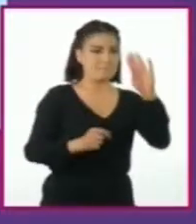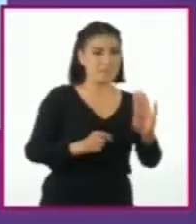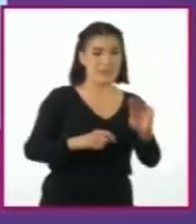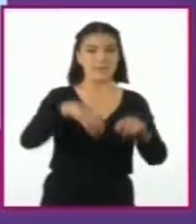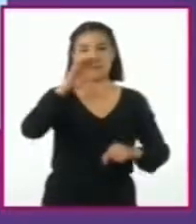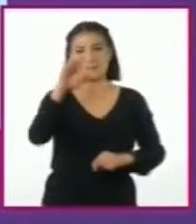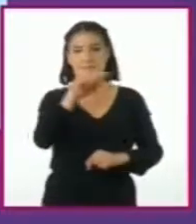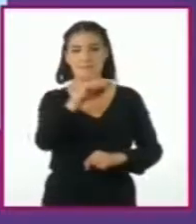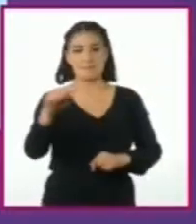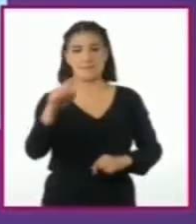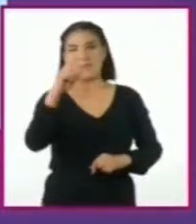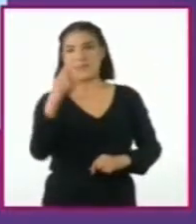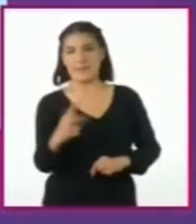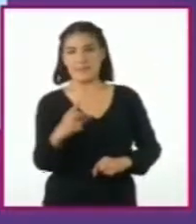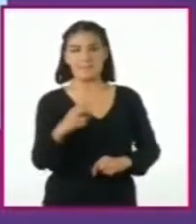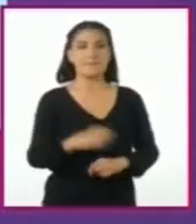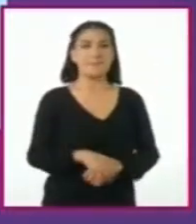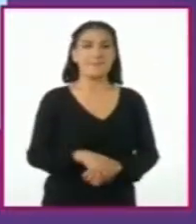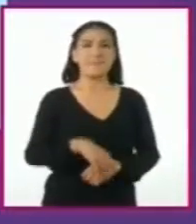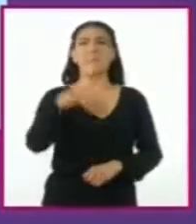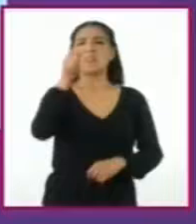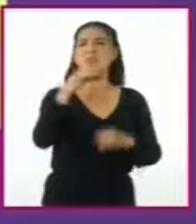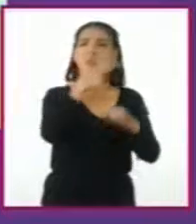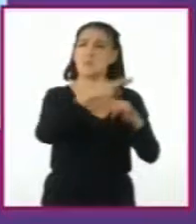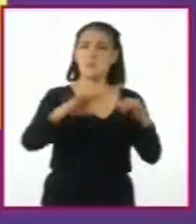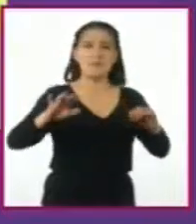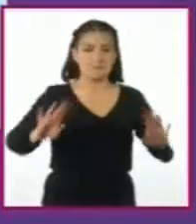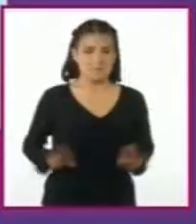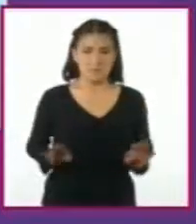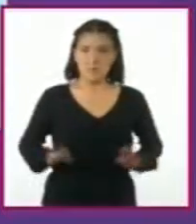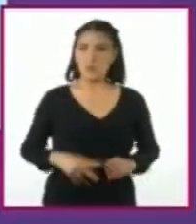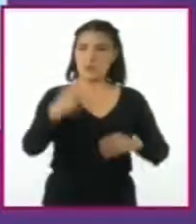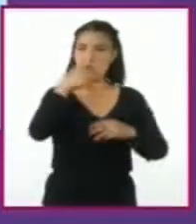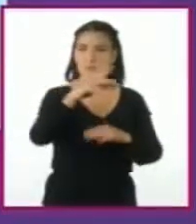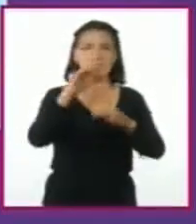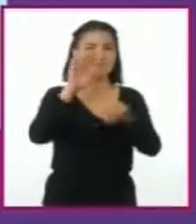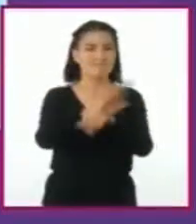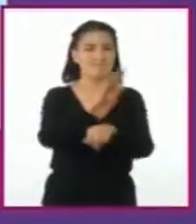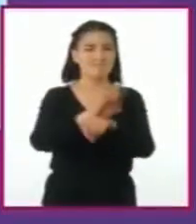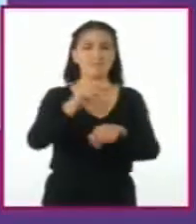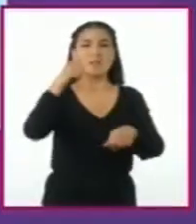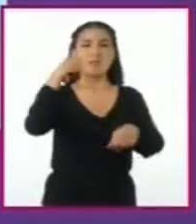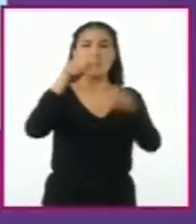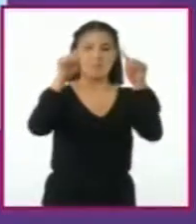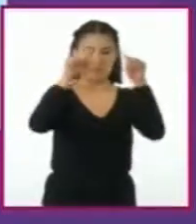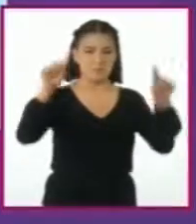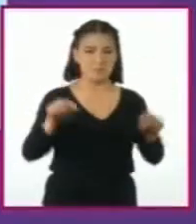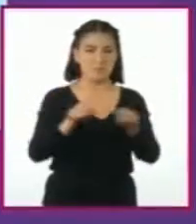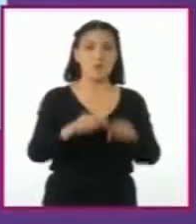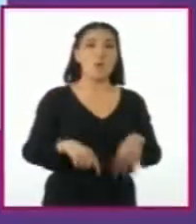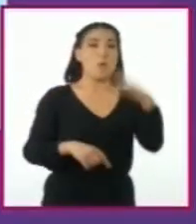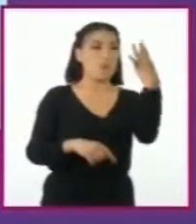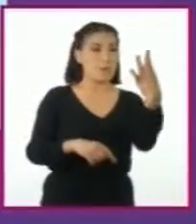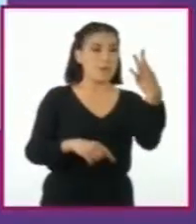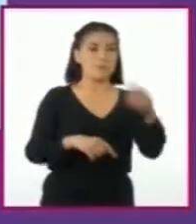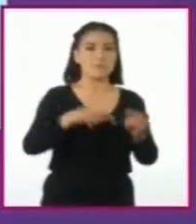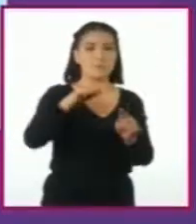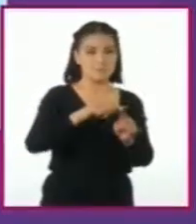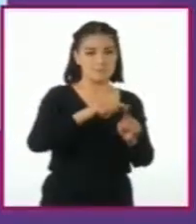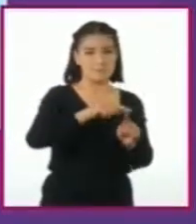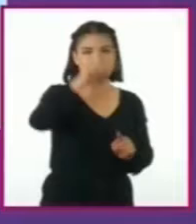D. Y por último, las características básicas de los cuadriláteros. Tienen 4